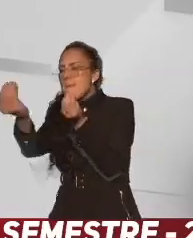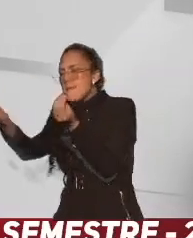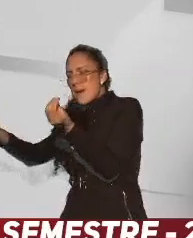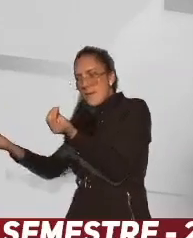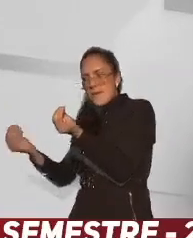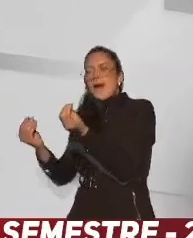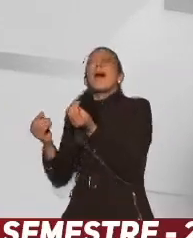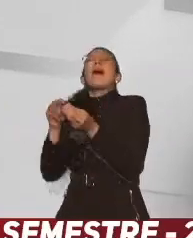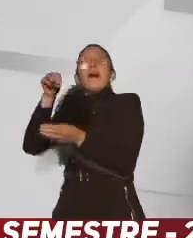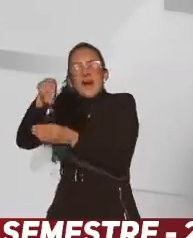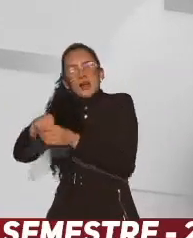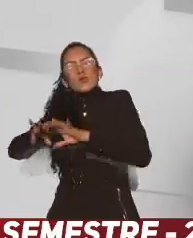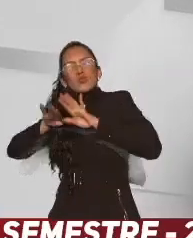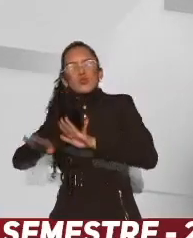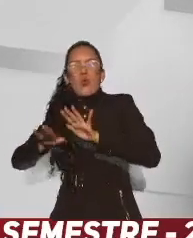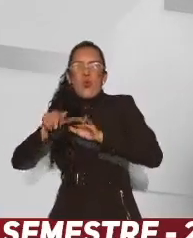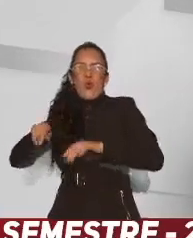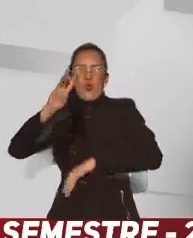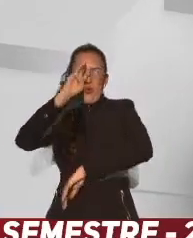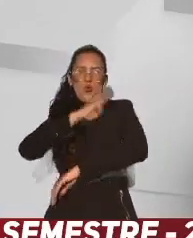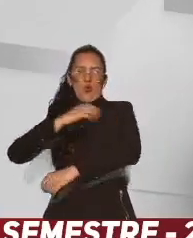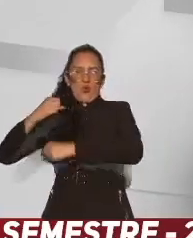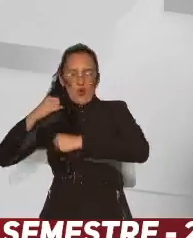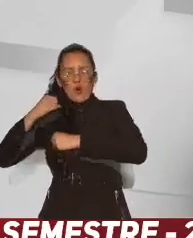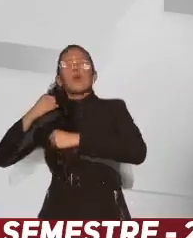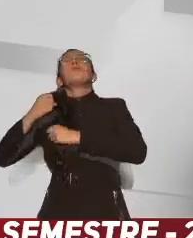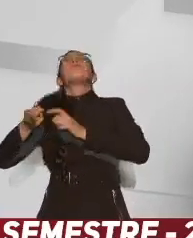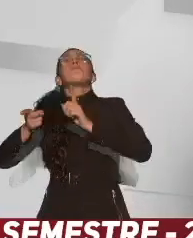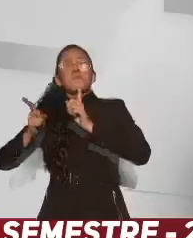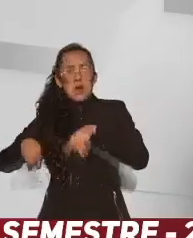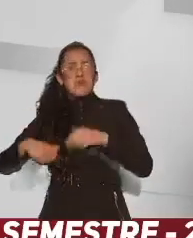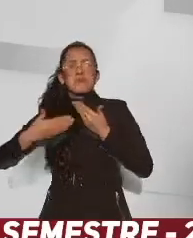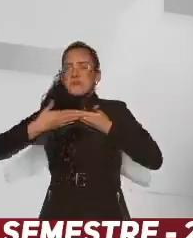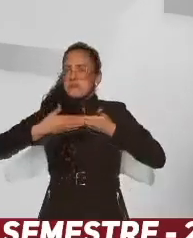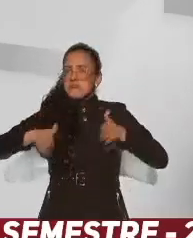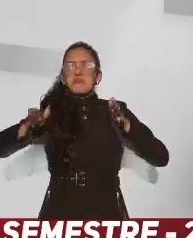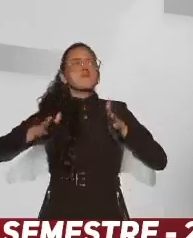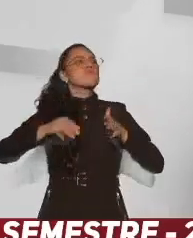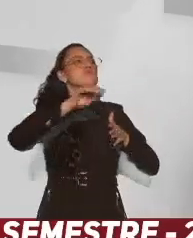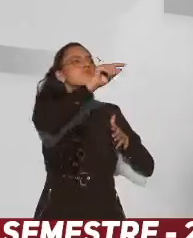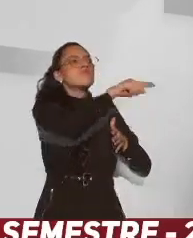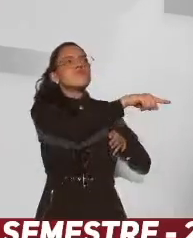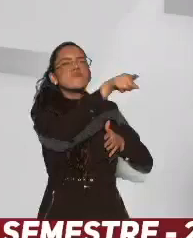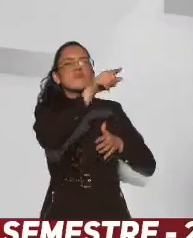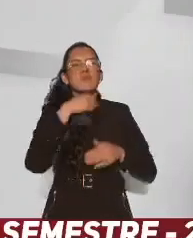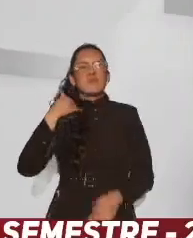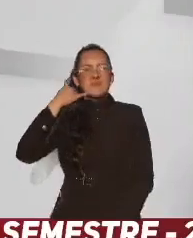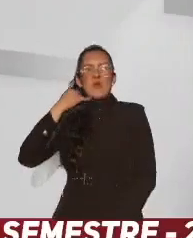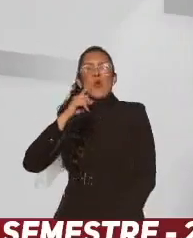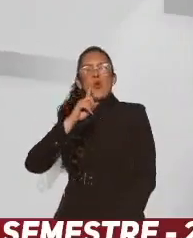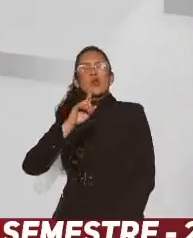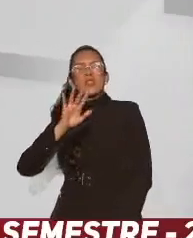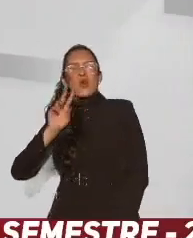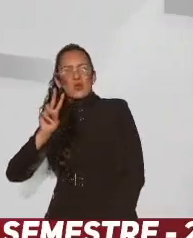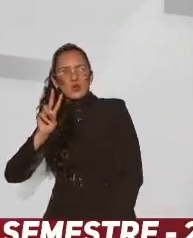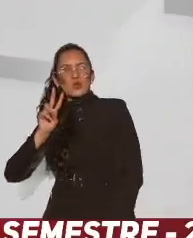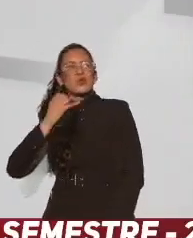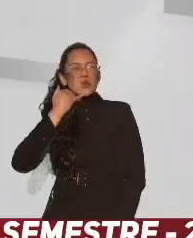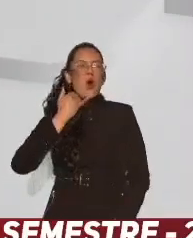interior de la fuerza. Pero también abriendo las puertas a la ciudadanía, se han implementado la línea 152, la línea anticorrupción, y la